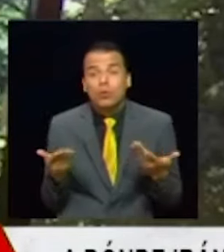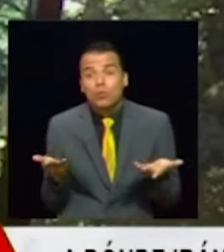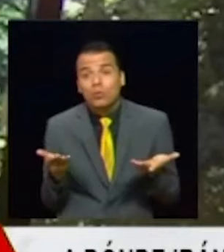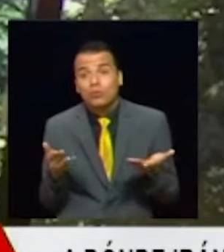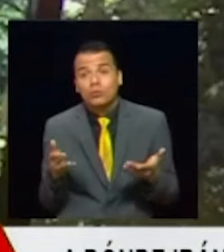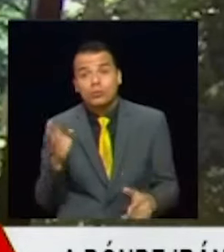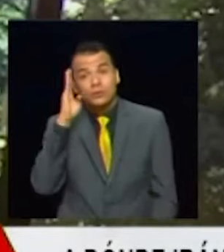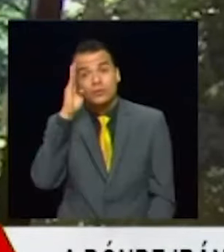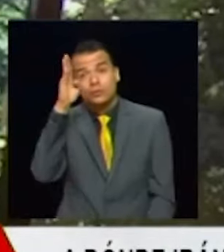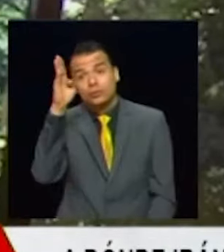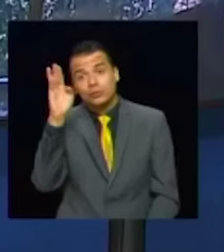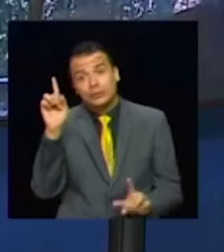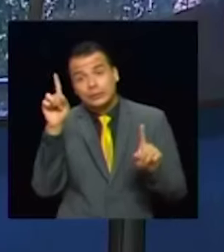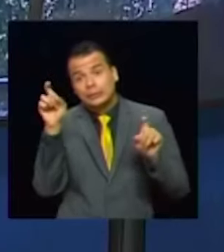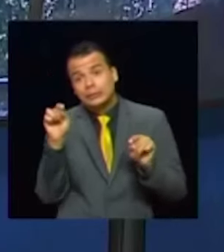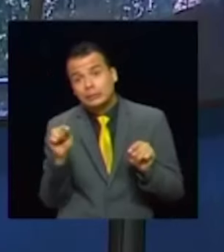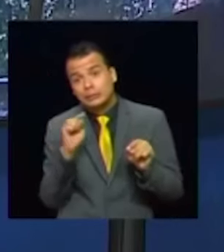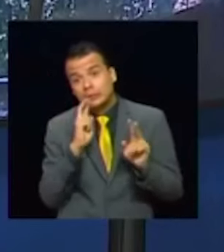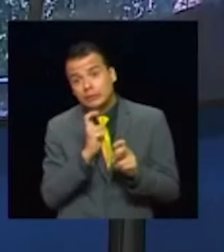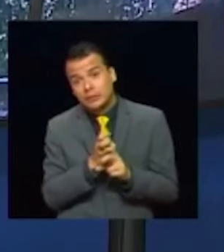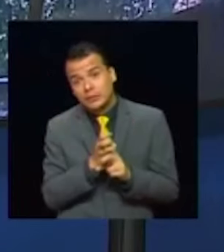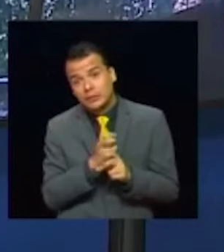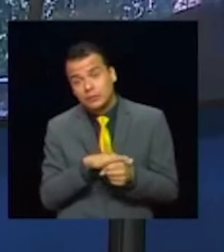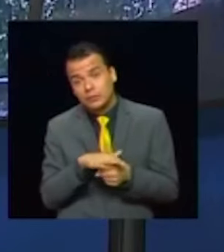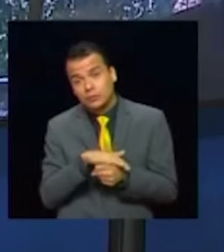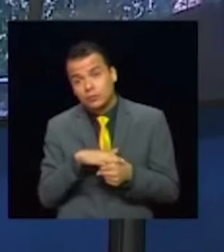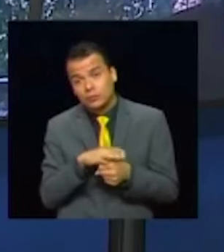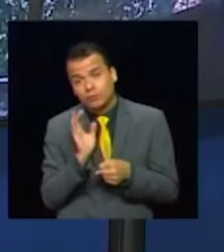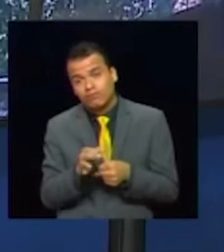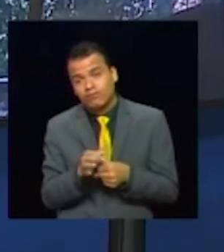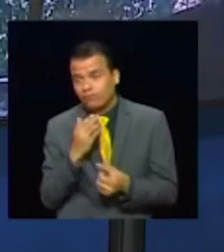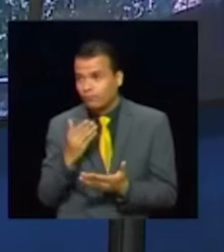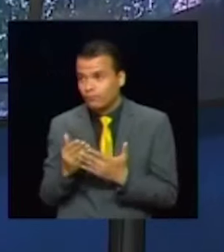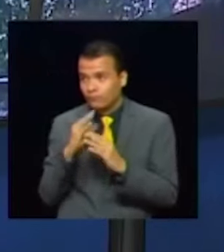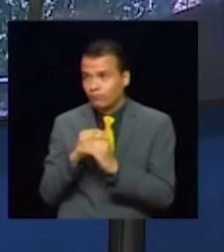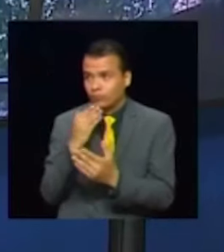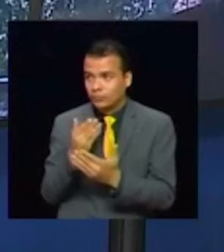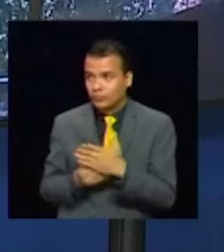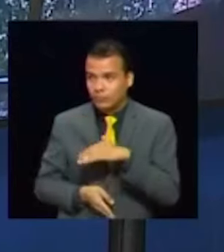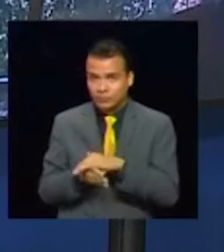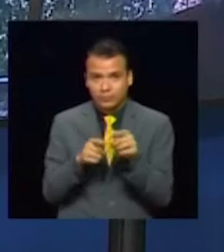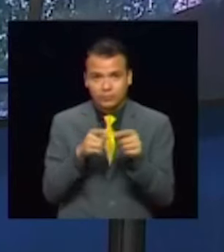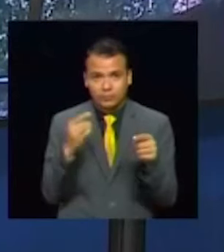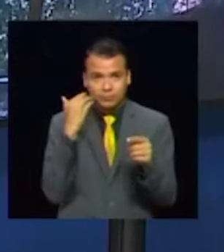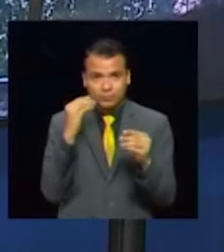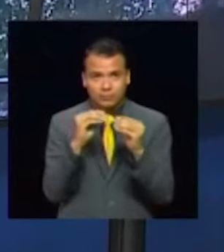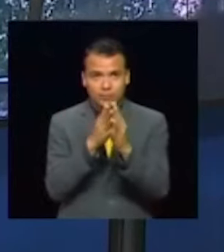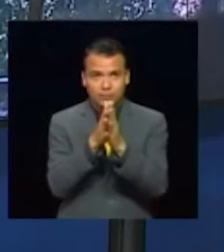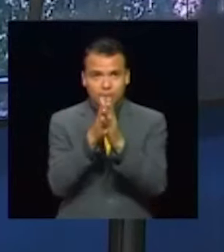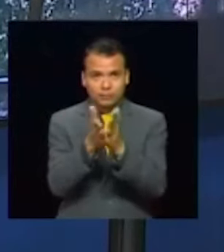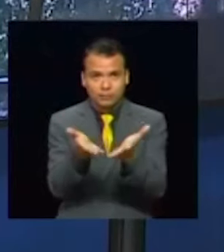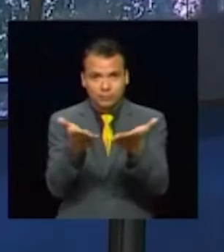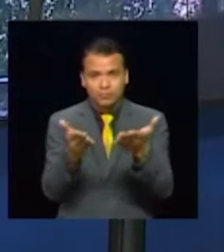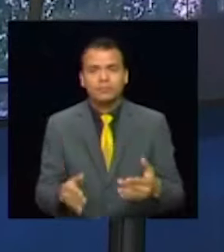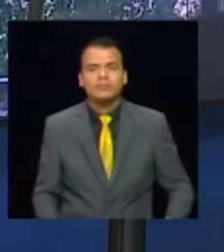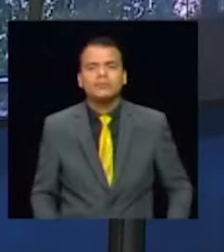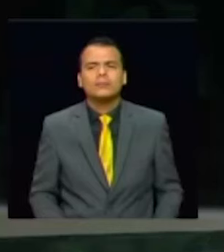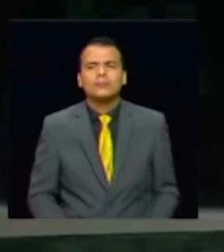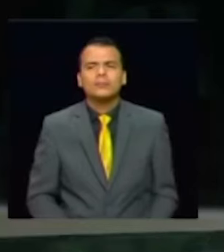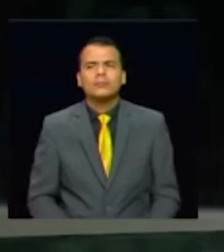escenario de traslado de los usuarios. Muchas gracias, una buena noche a la doctora Ana María Vesga. Continúa usted, Laura, con más noticias aquí en Noticinco. Buenas